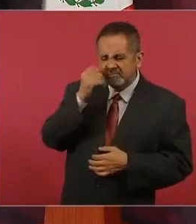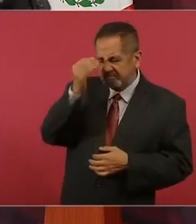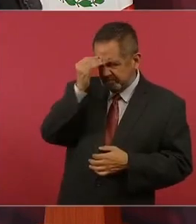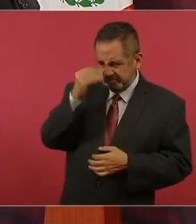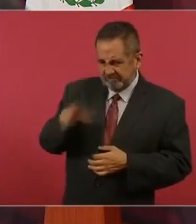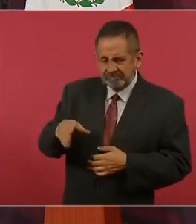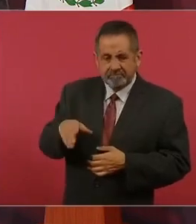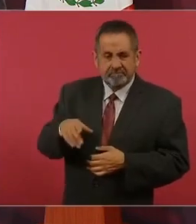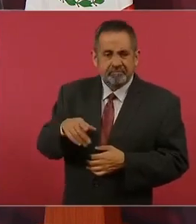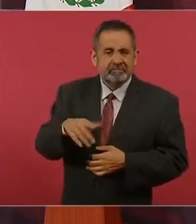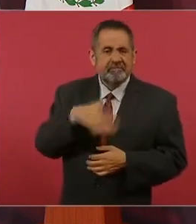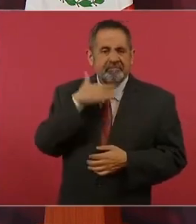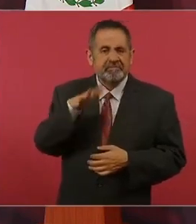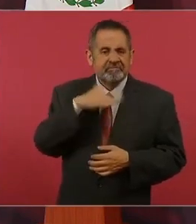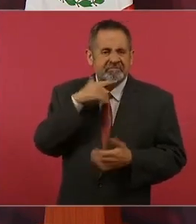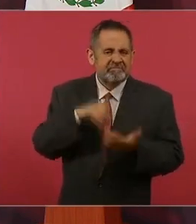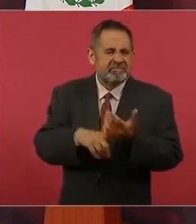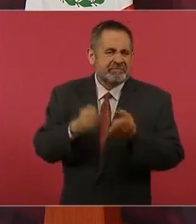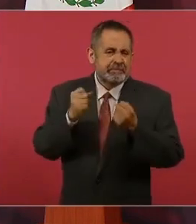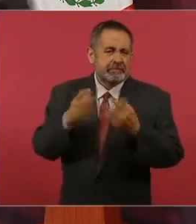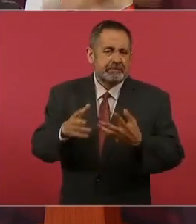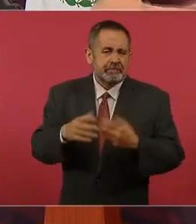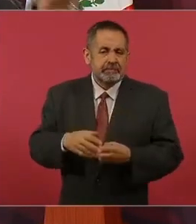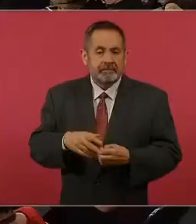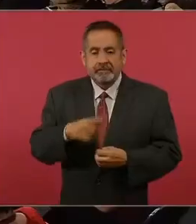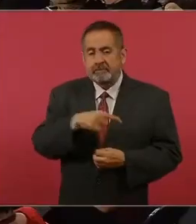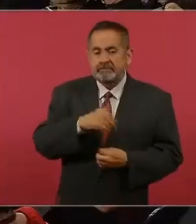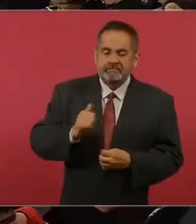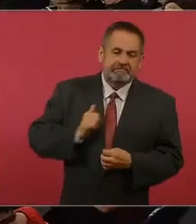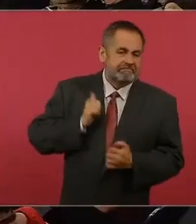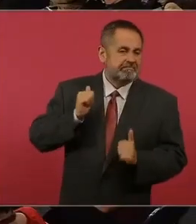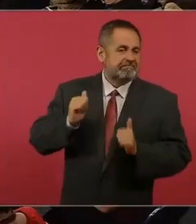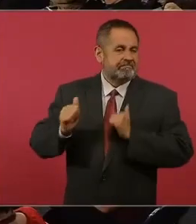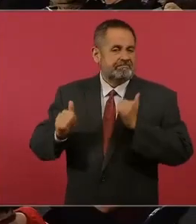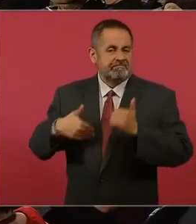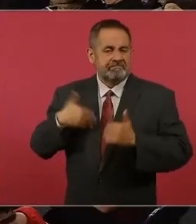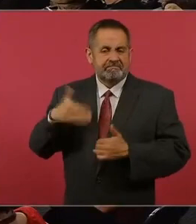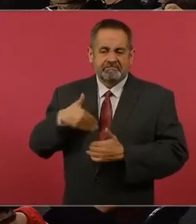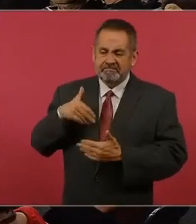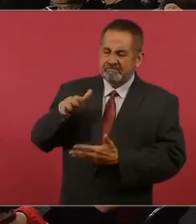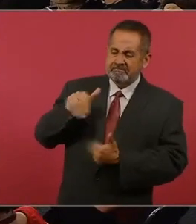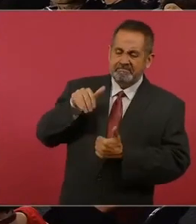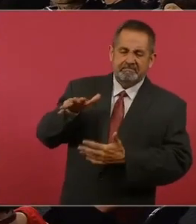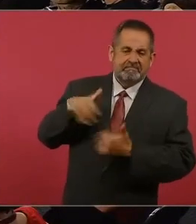todo el régimen de corrupción y se beneficiaron de la corrupción.